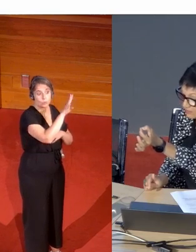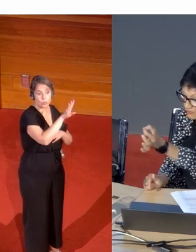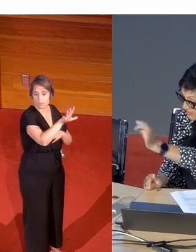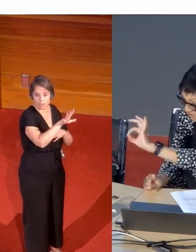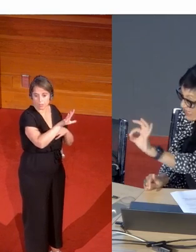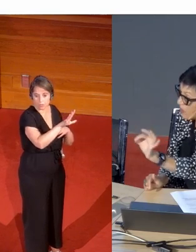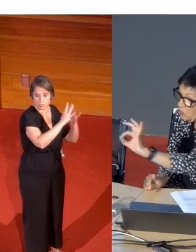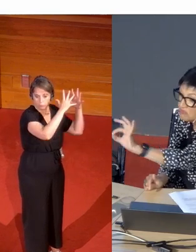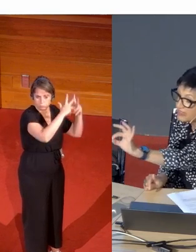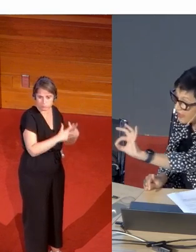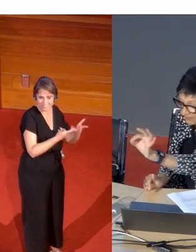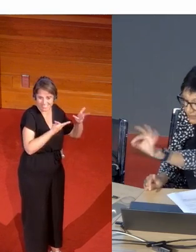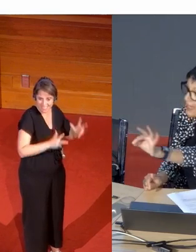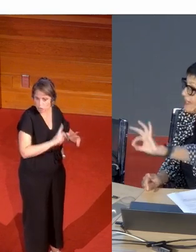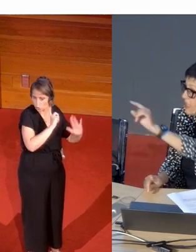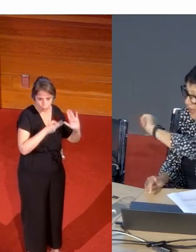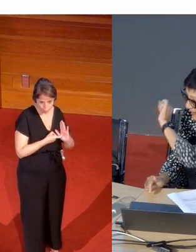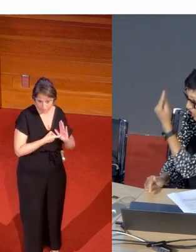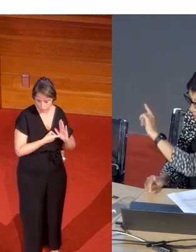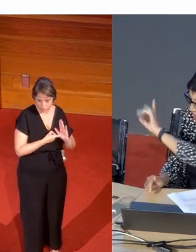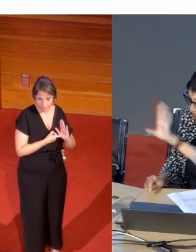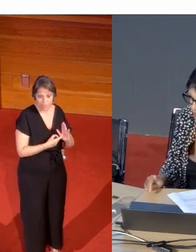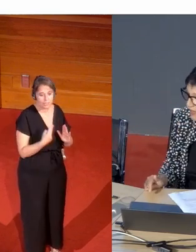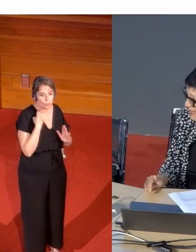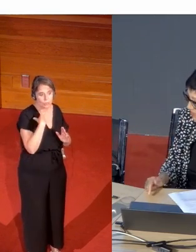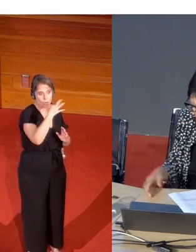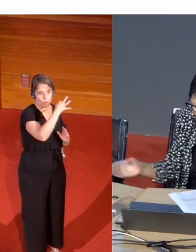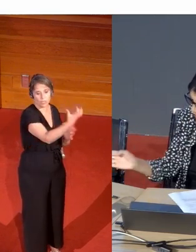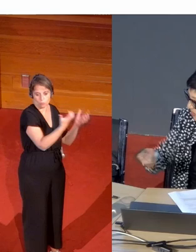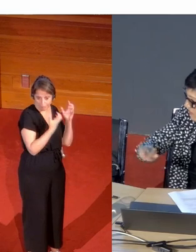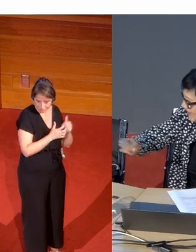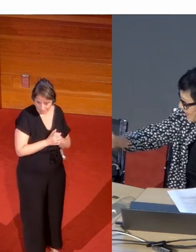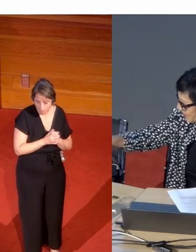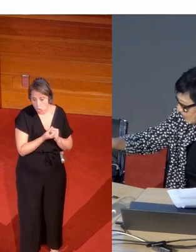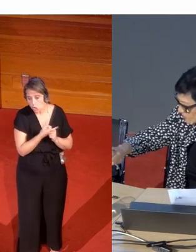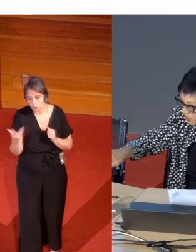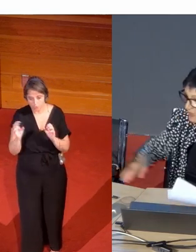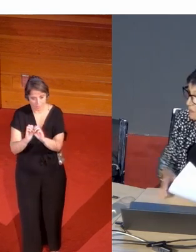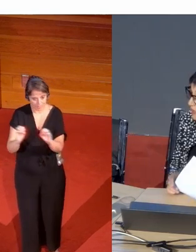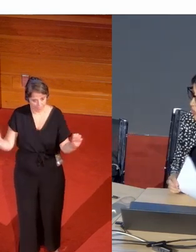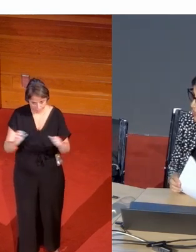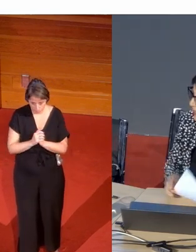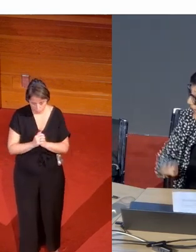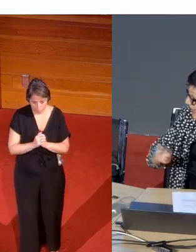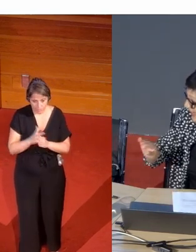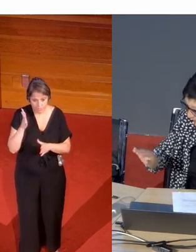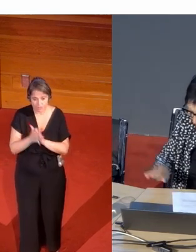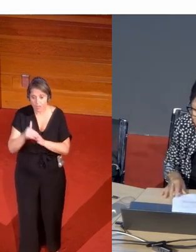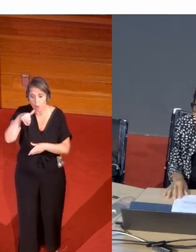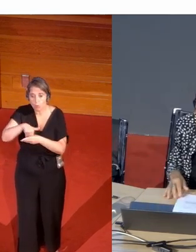345 aunque sea un tercio ese se lleva el único escaño que hay y los demás cero como si no hubiesen votado por